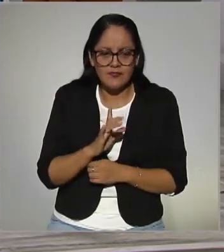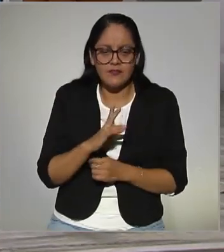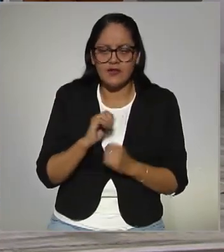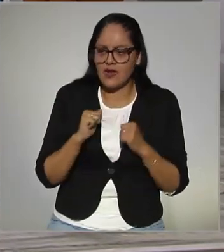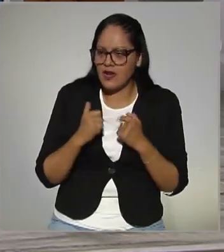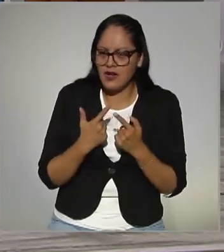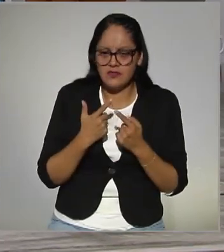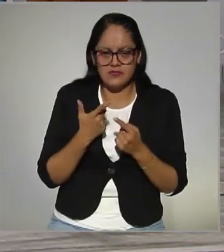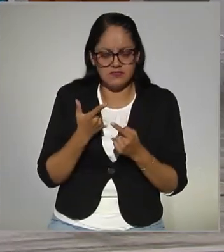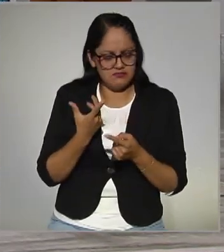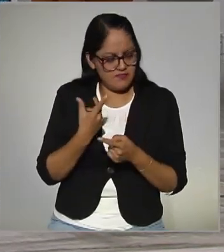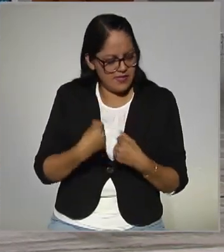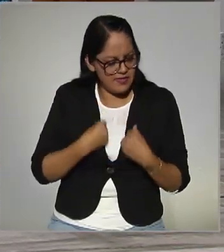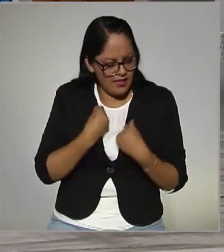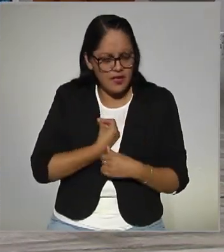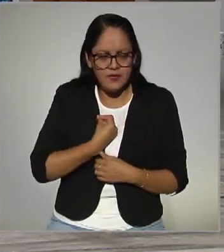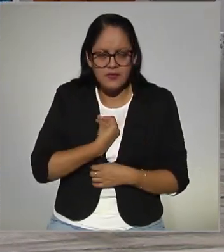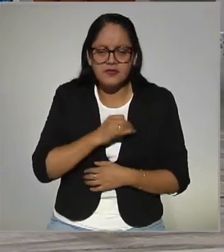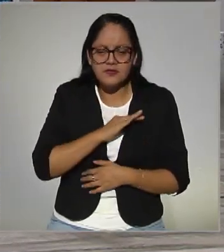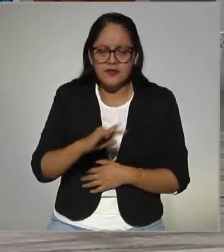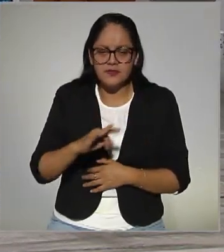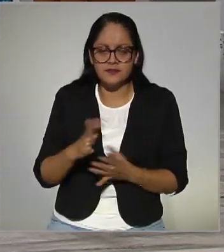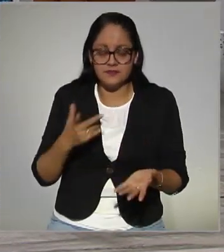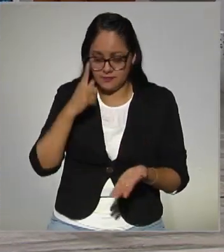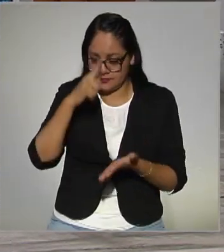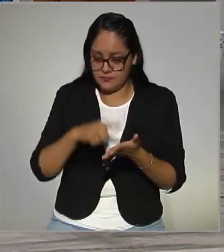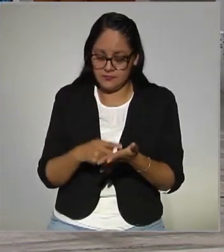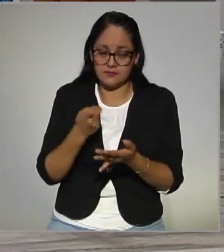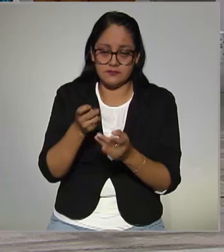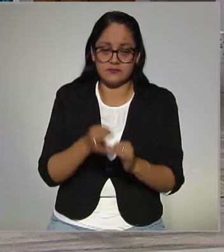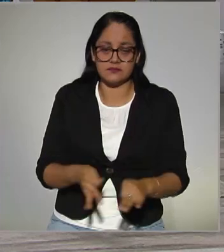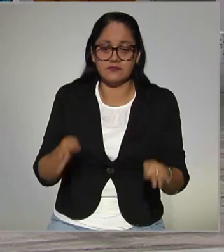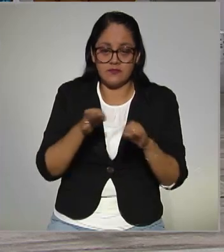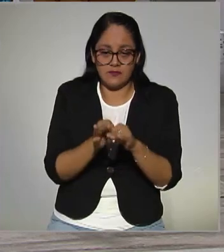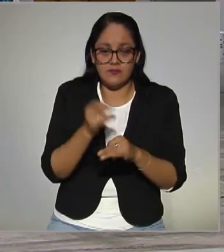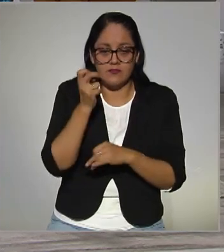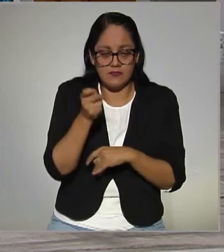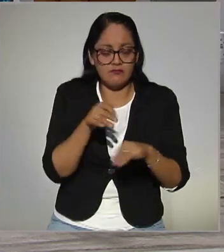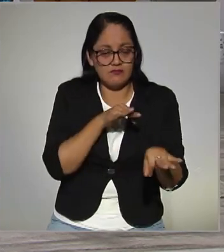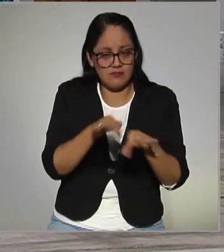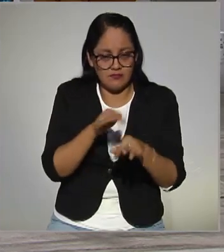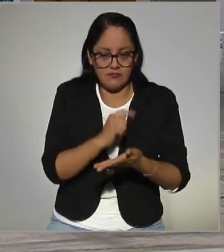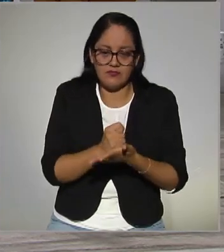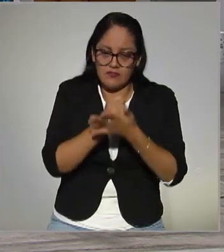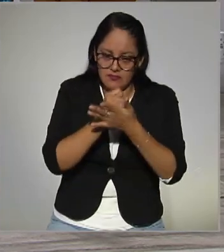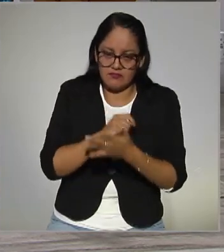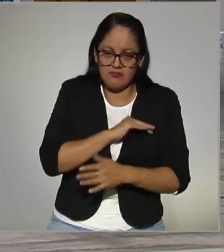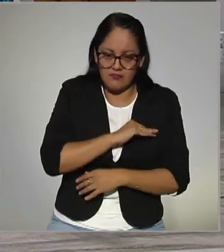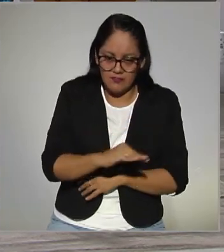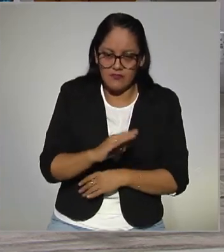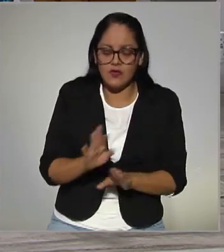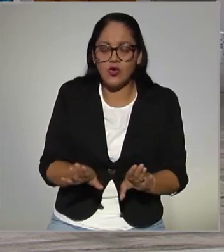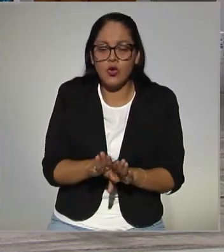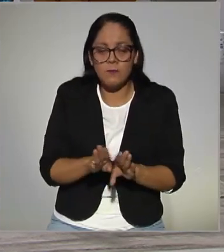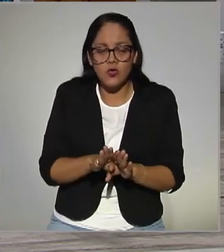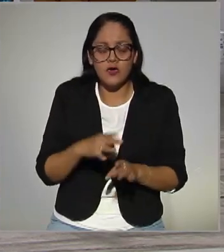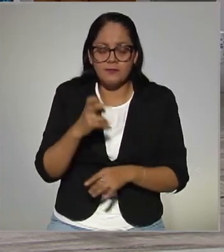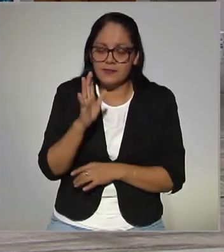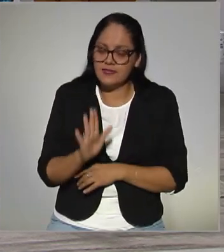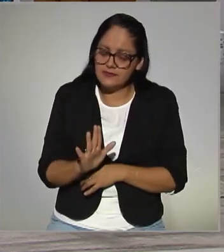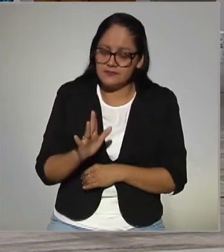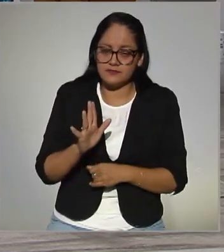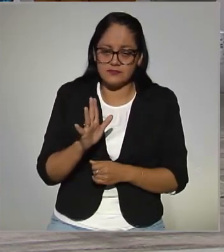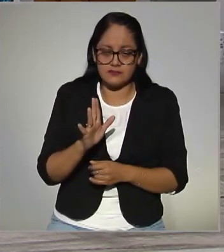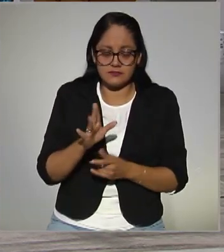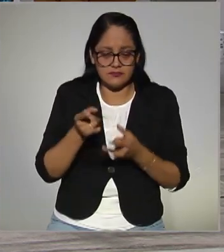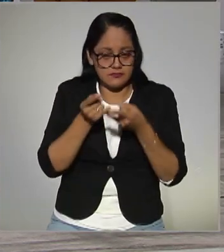hacer mucho más soportable una vida también, ¿no? Es decir, creo que también es importante, y a eso va uno un trabajo terapéutico también, ¿no? A poder como ficcionalizar, bueno, en